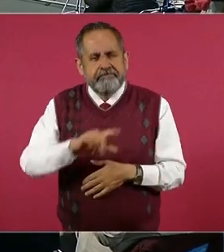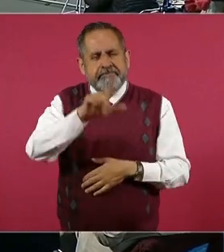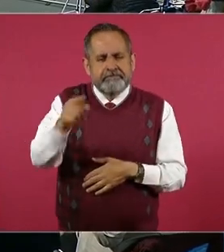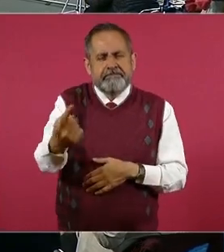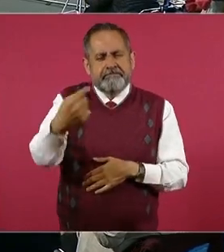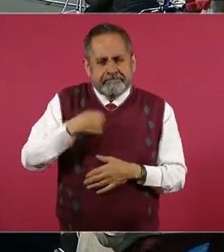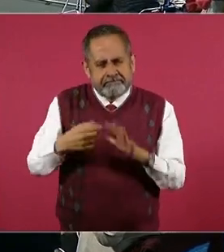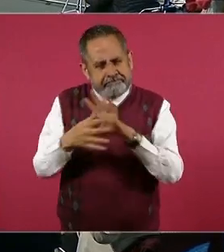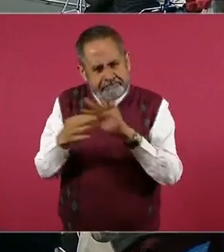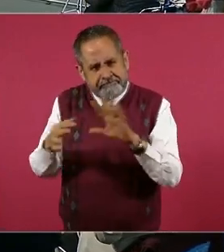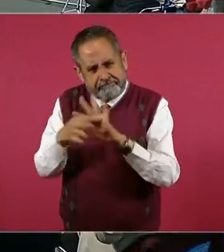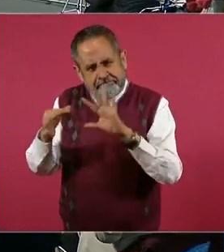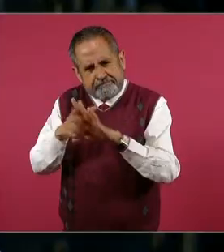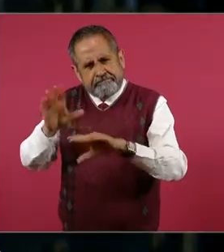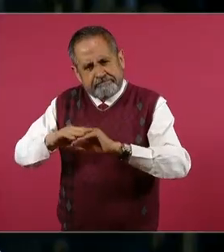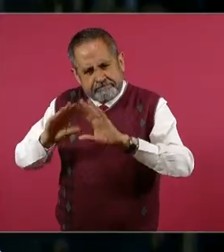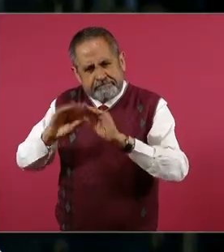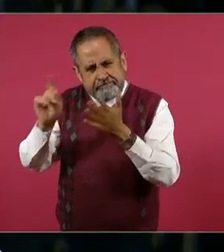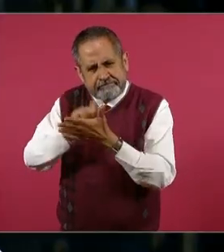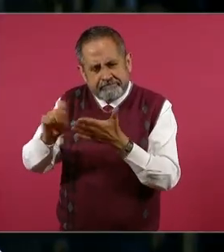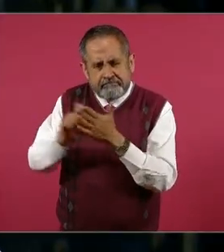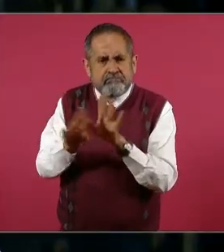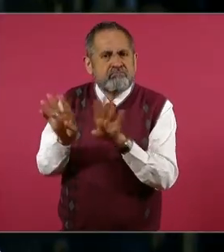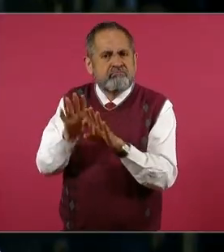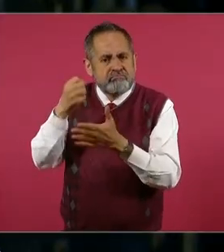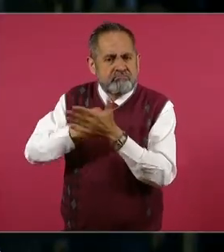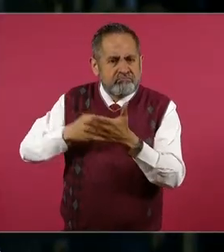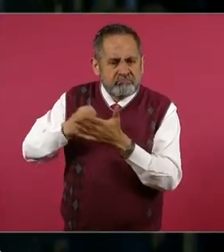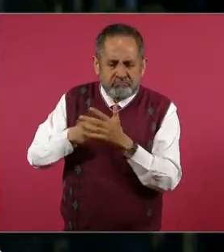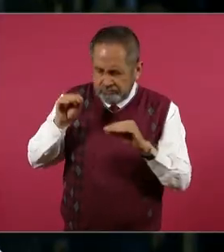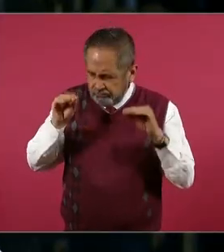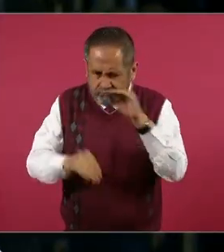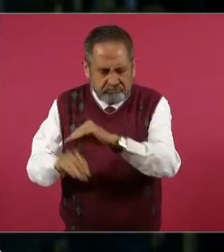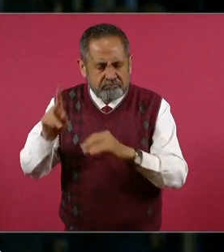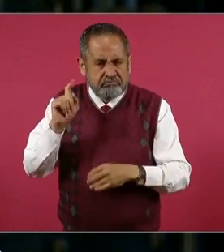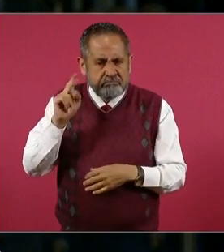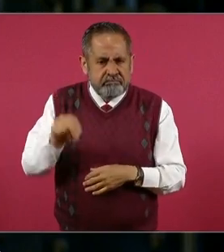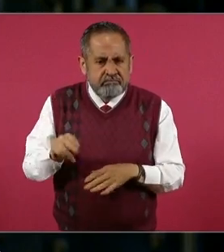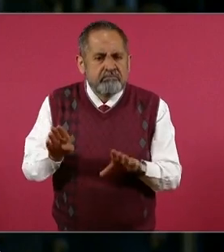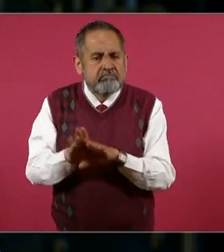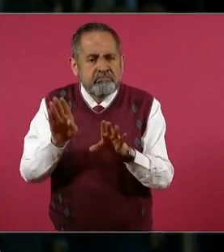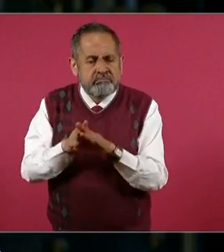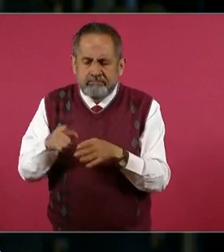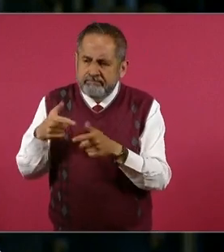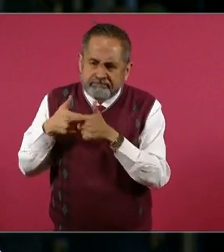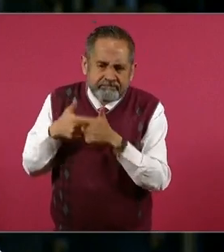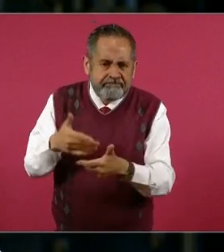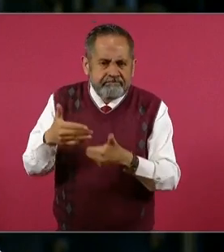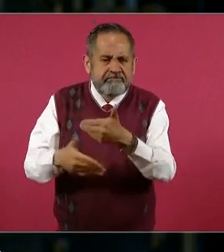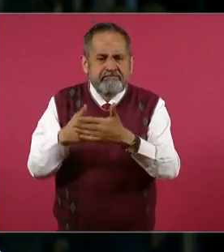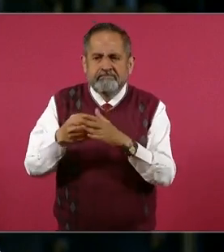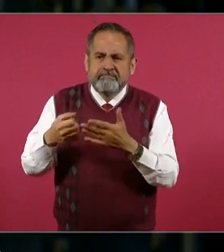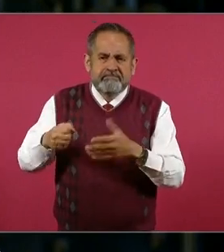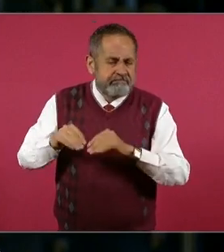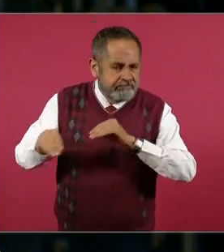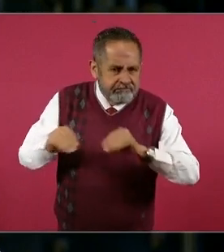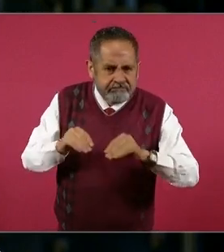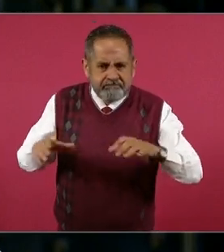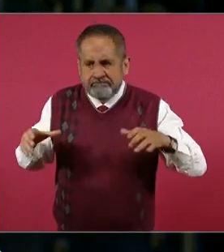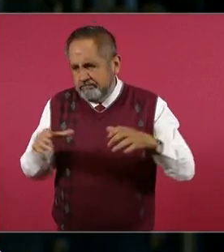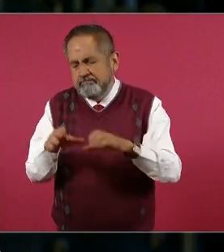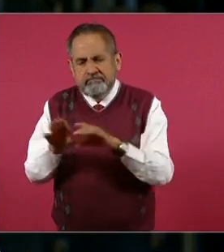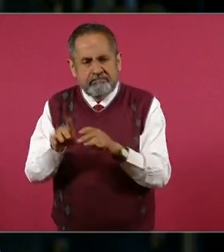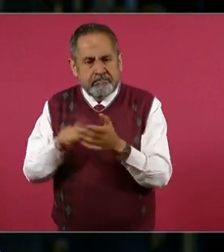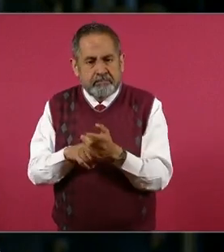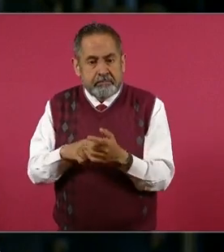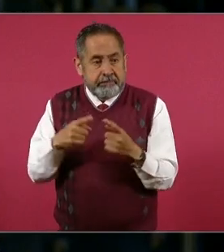los desafíos específicos que enfrentó al implementar esta estrategia y cómo logró mantener la cohesión del movimiento en